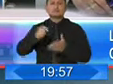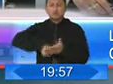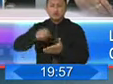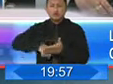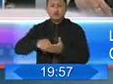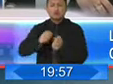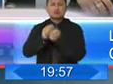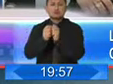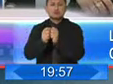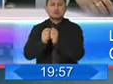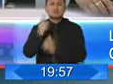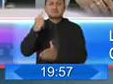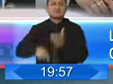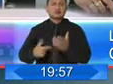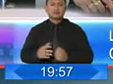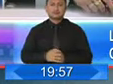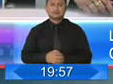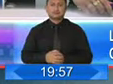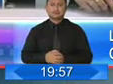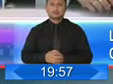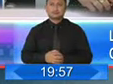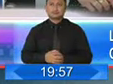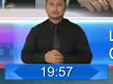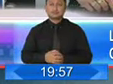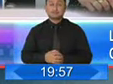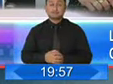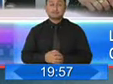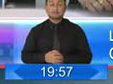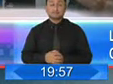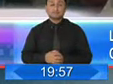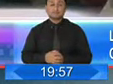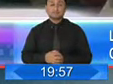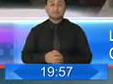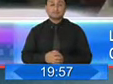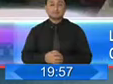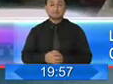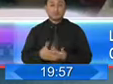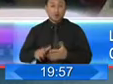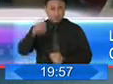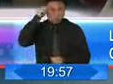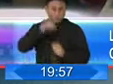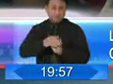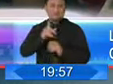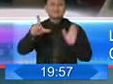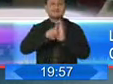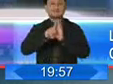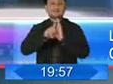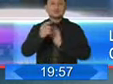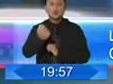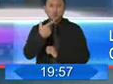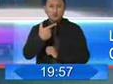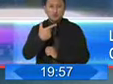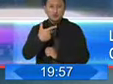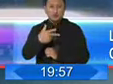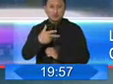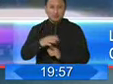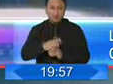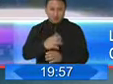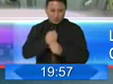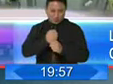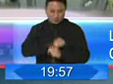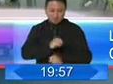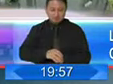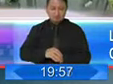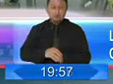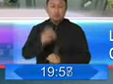estos ajustes en los contratos? Así es, María Fernanda, si recordamos, la ley de medicina prepagada fue aprobada en octubre del año pasado y recién